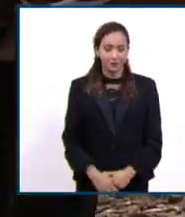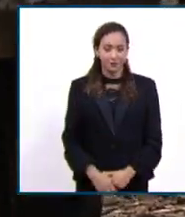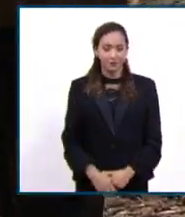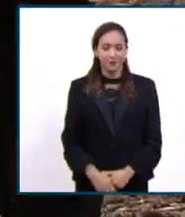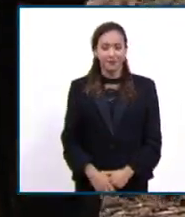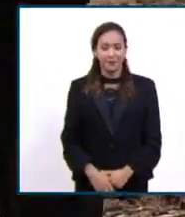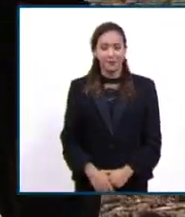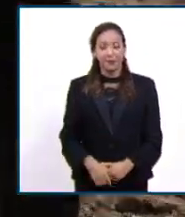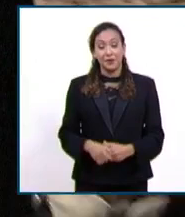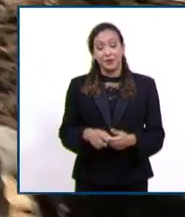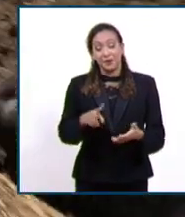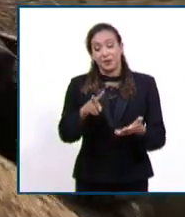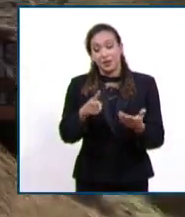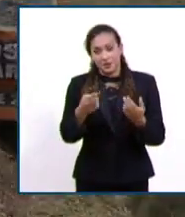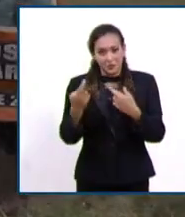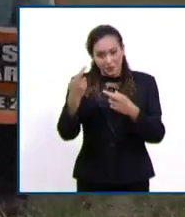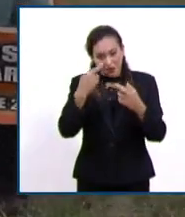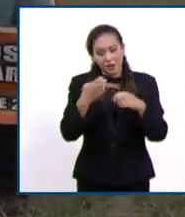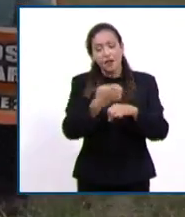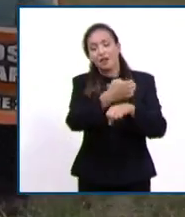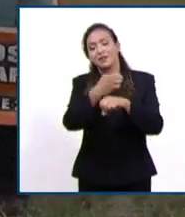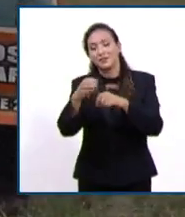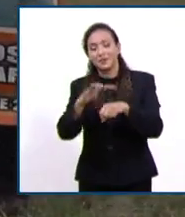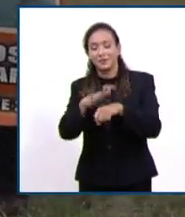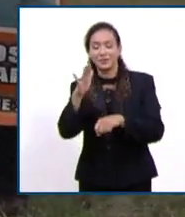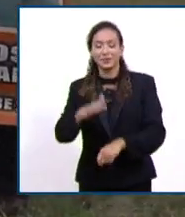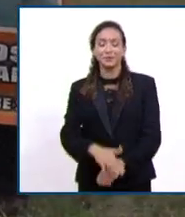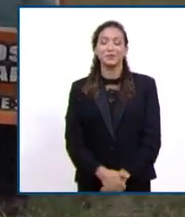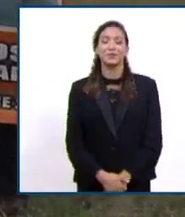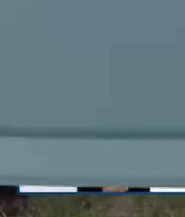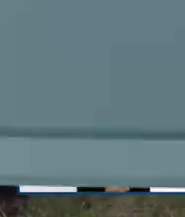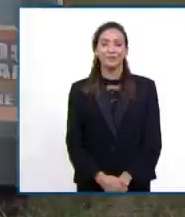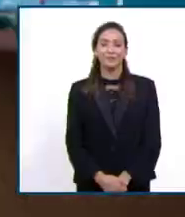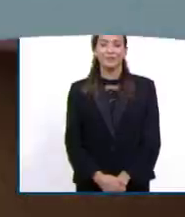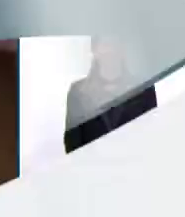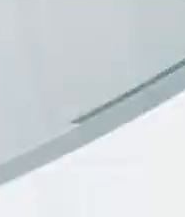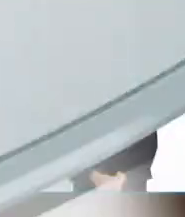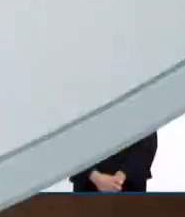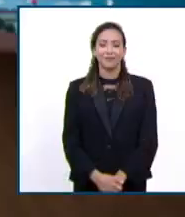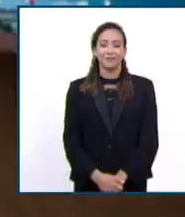canal del Poder Judicial de la Federación, Marta Rodríguez.